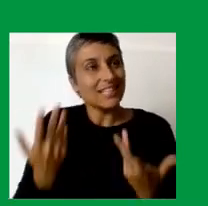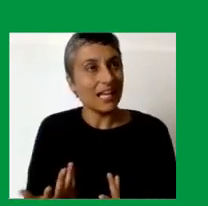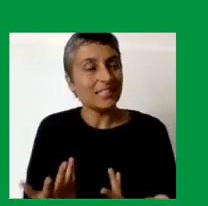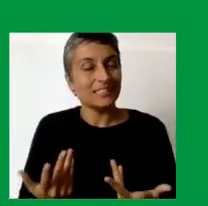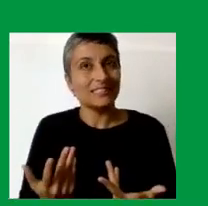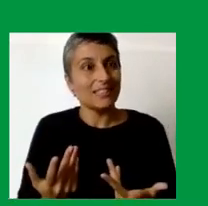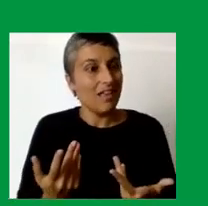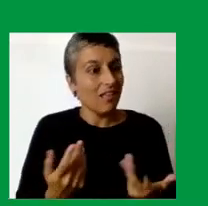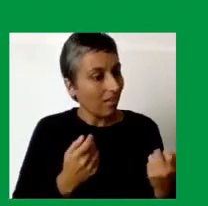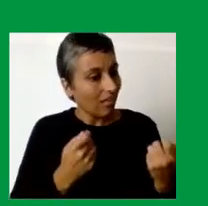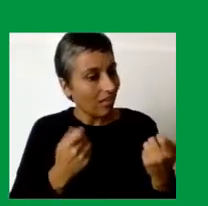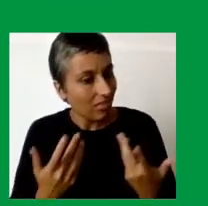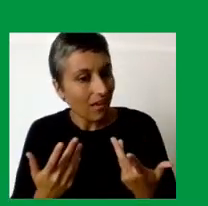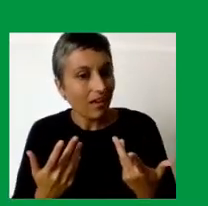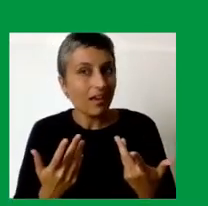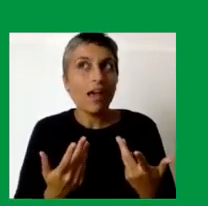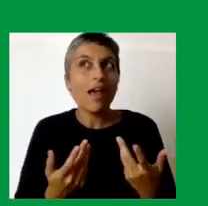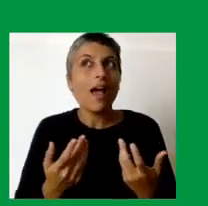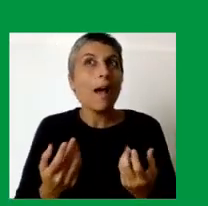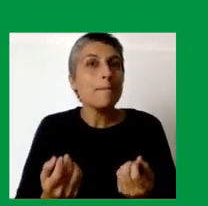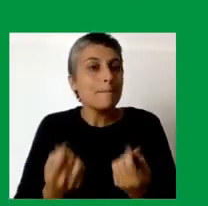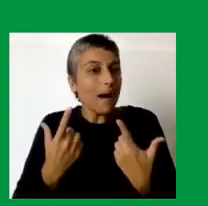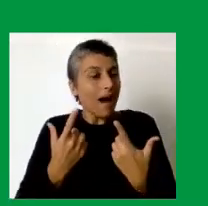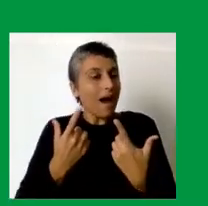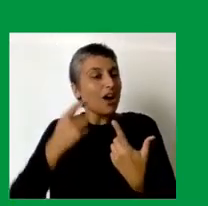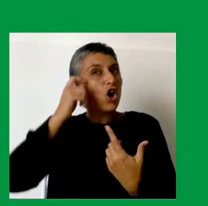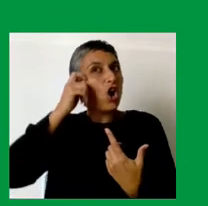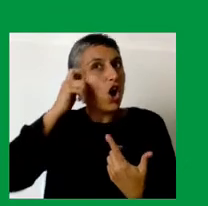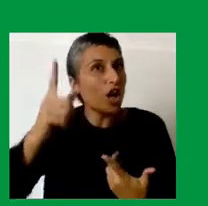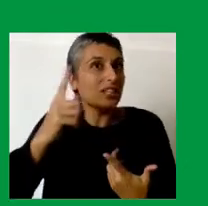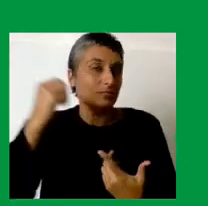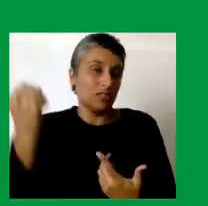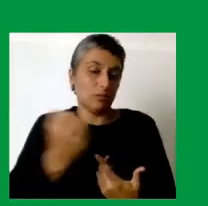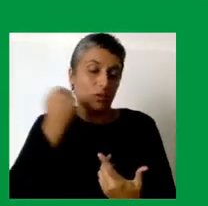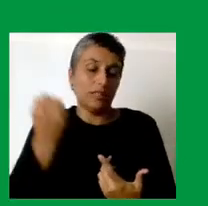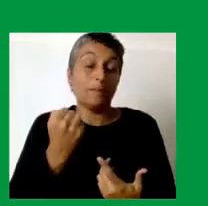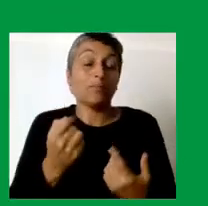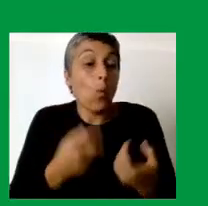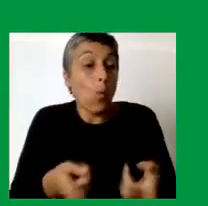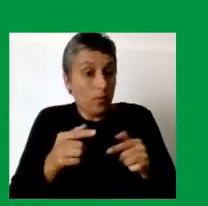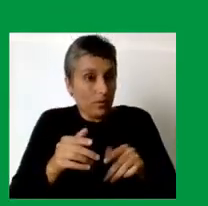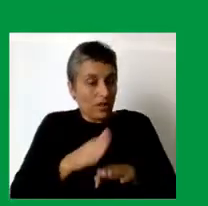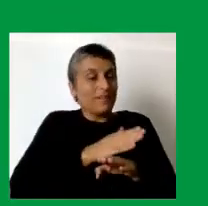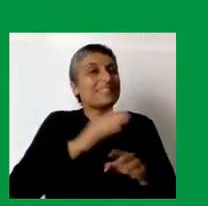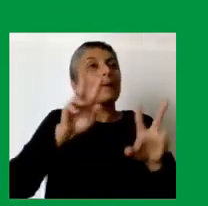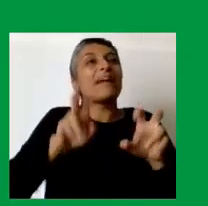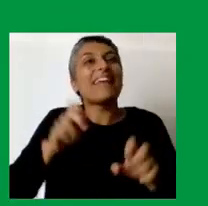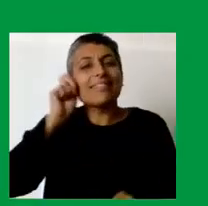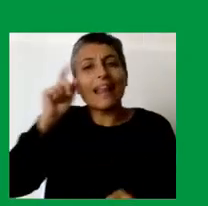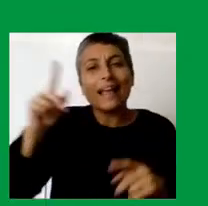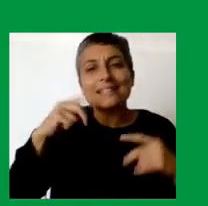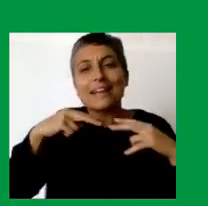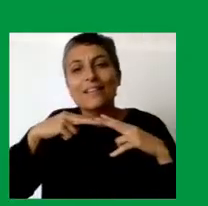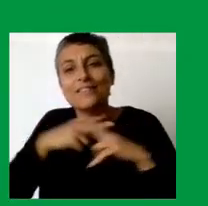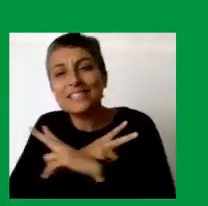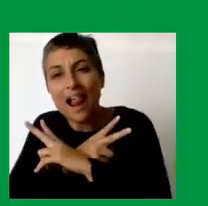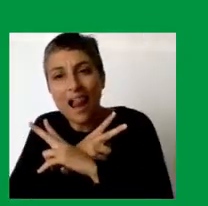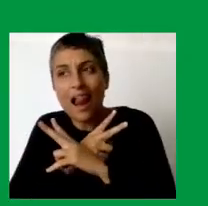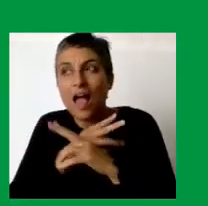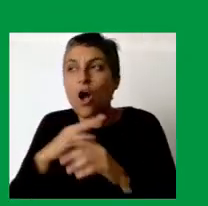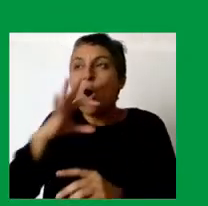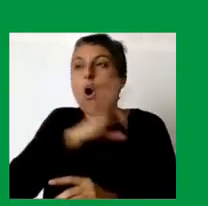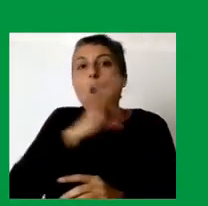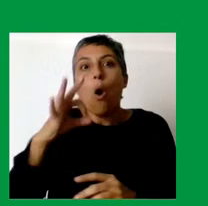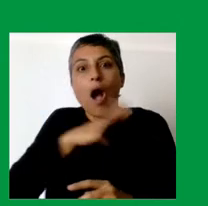dejen un conocimiento significativo, porque cuando hablamos, vuelvo a esto, de las inteligencias artificiales, que las